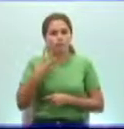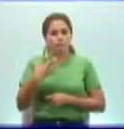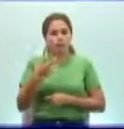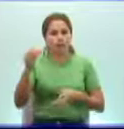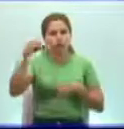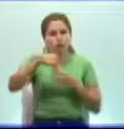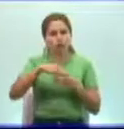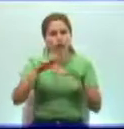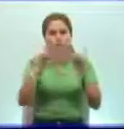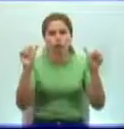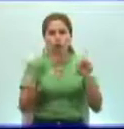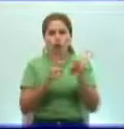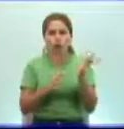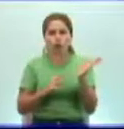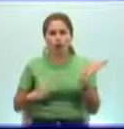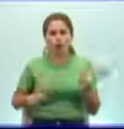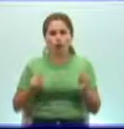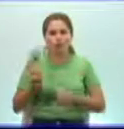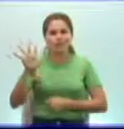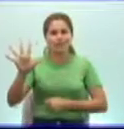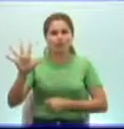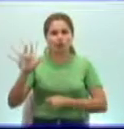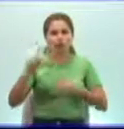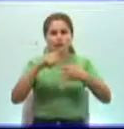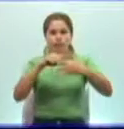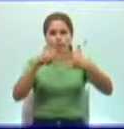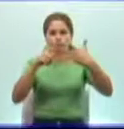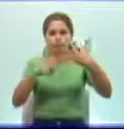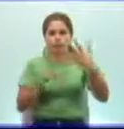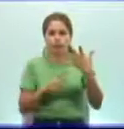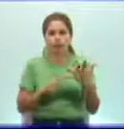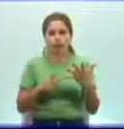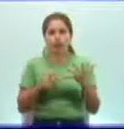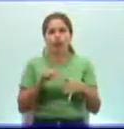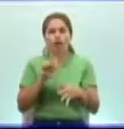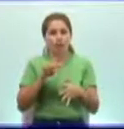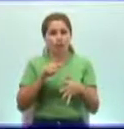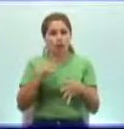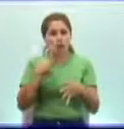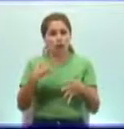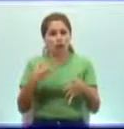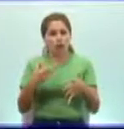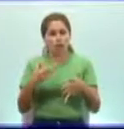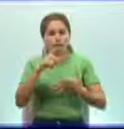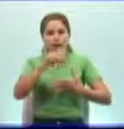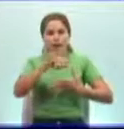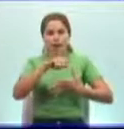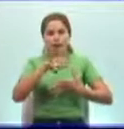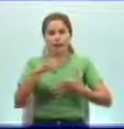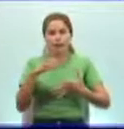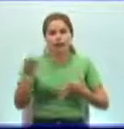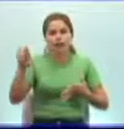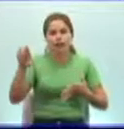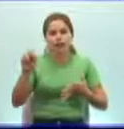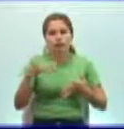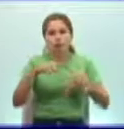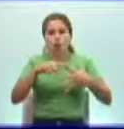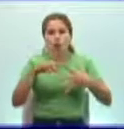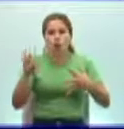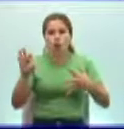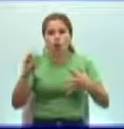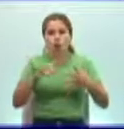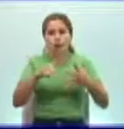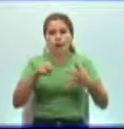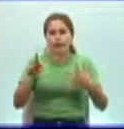circuitos eléctricos es que consta de 5 tipos de elementos fundamentales: los elementos generadores, los conductores, los receptores,